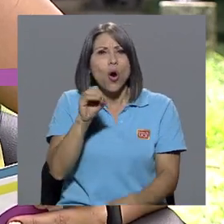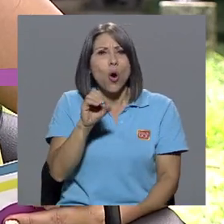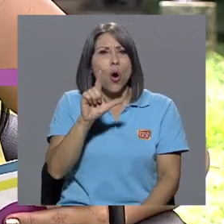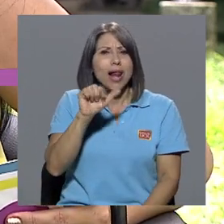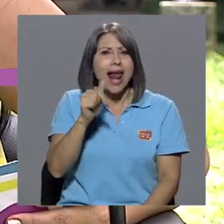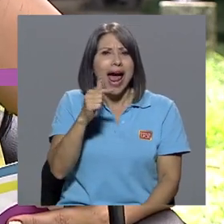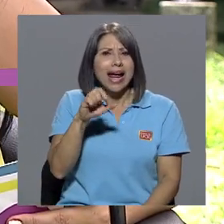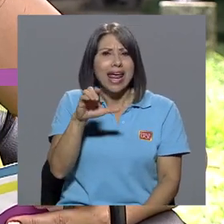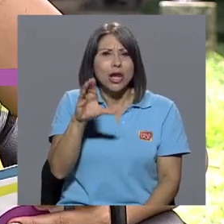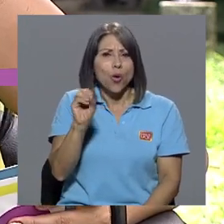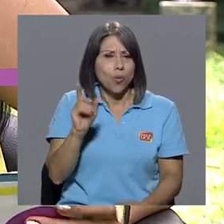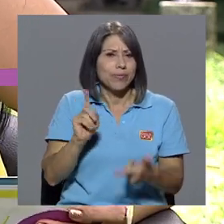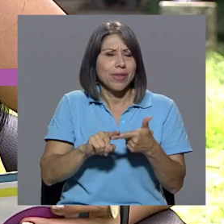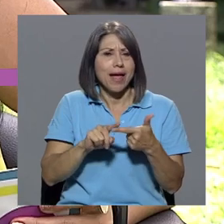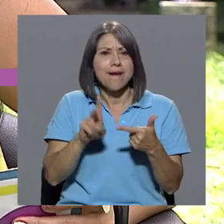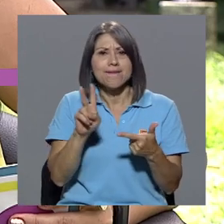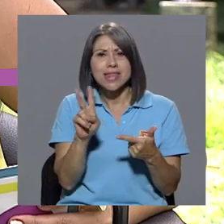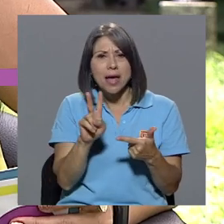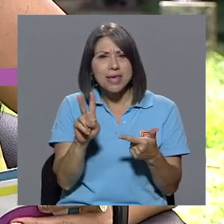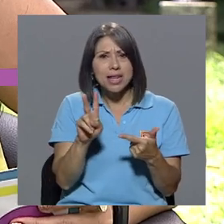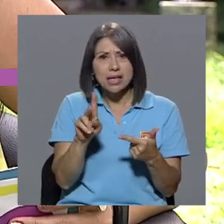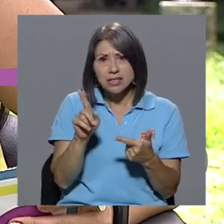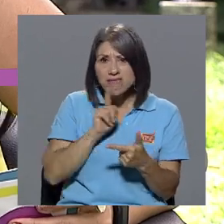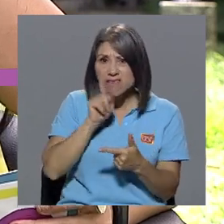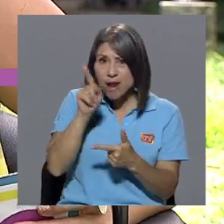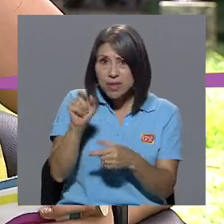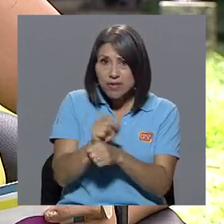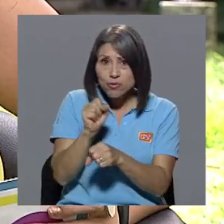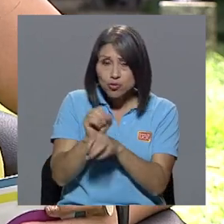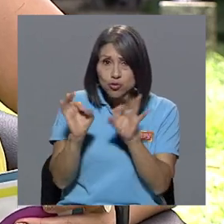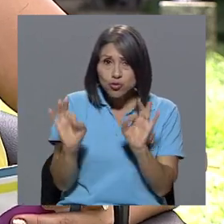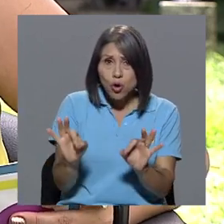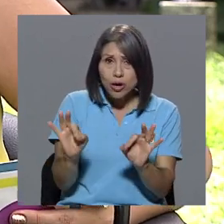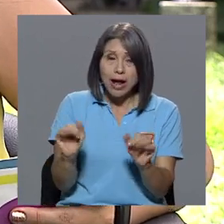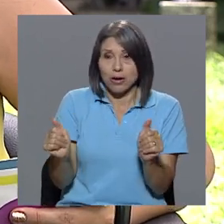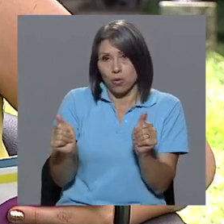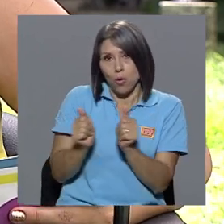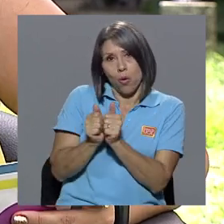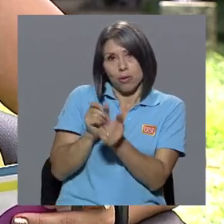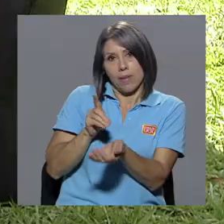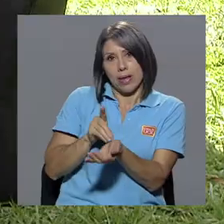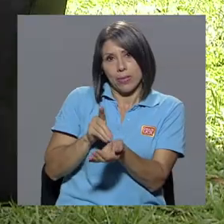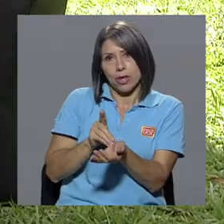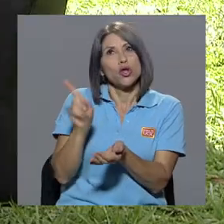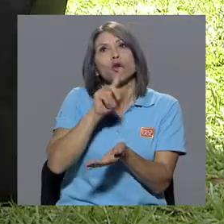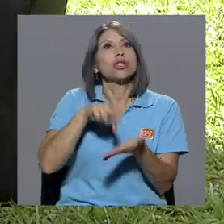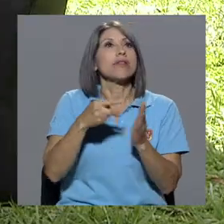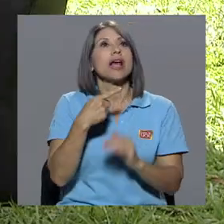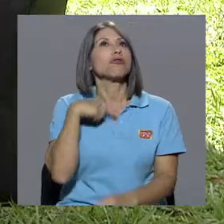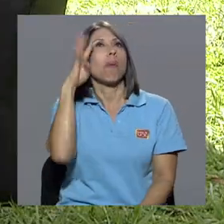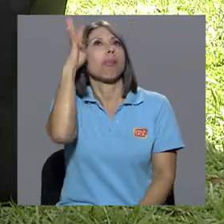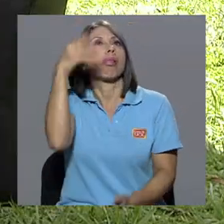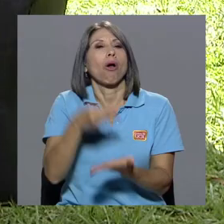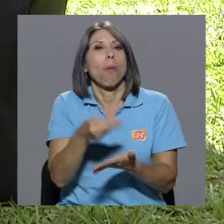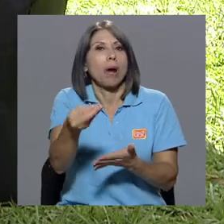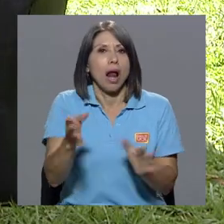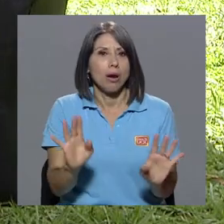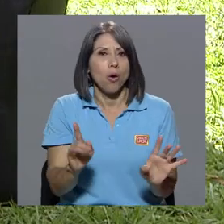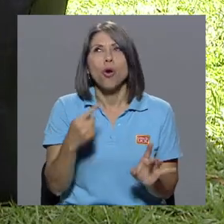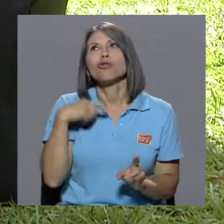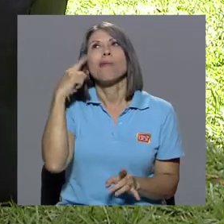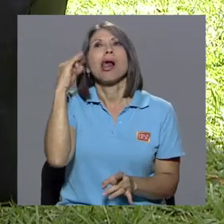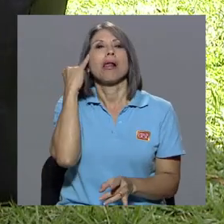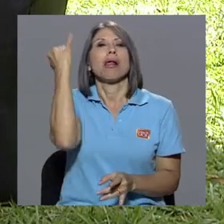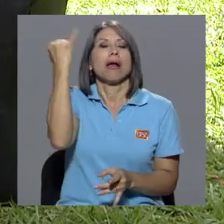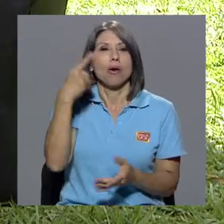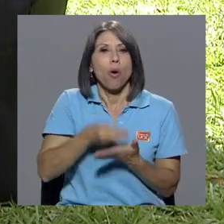qué vitaminas, que eso realmente funciona? Obviamente con un acompañamiento médico, ¿verdad? No a comprar a lo loco, ni a